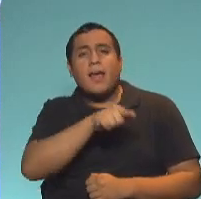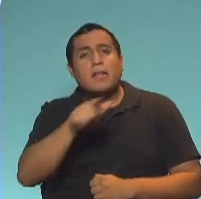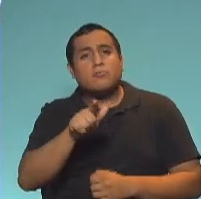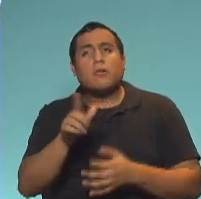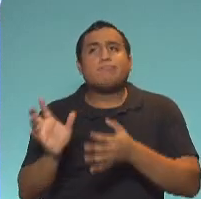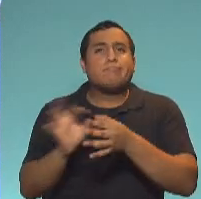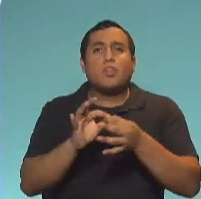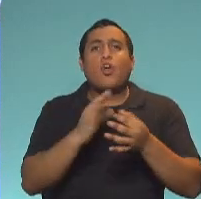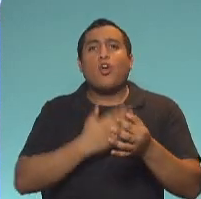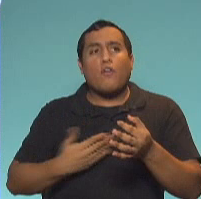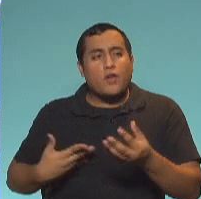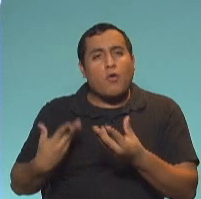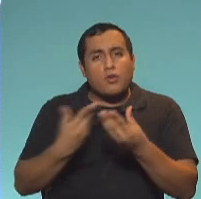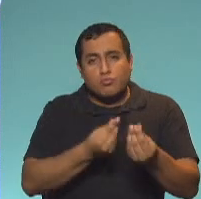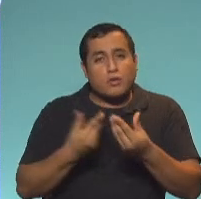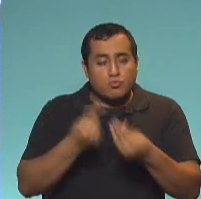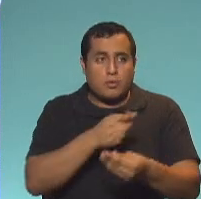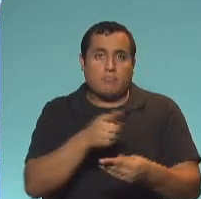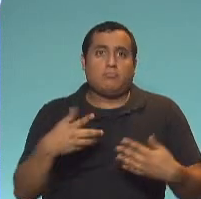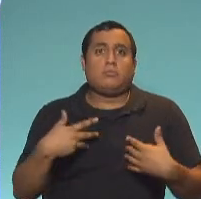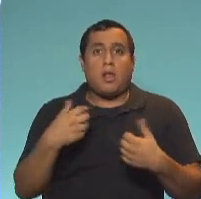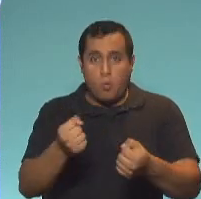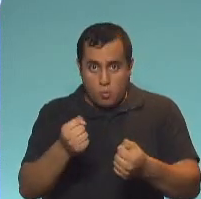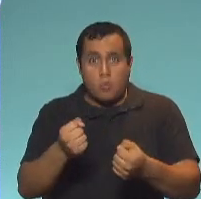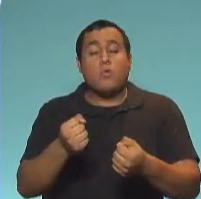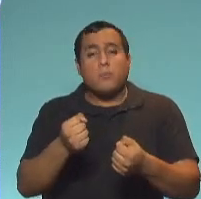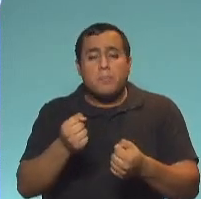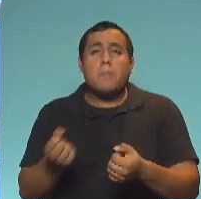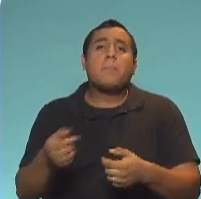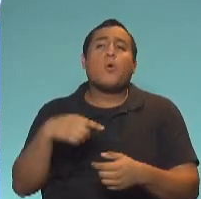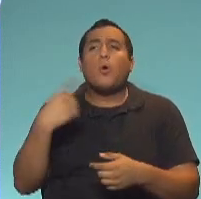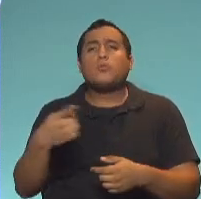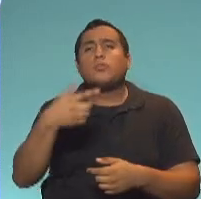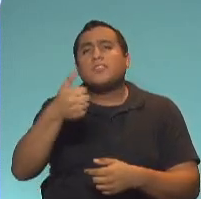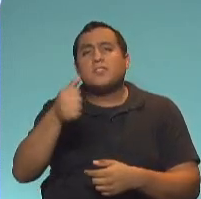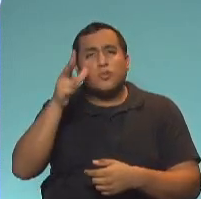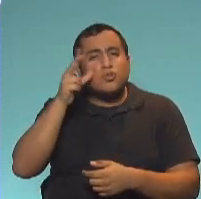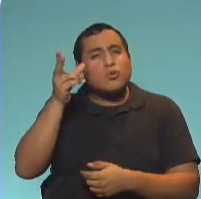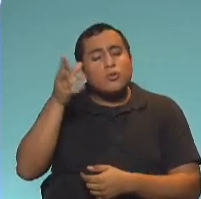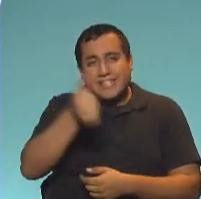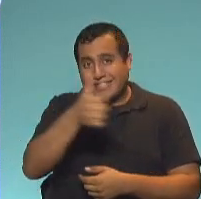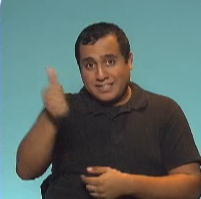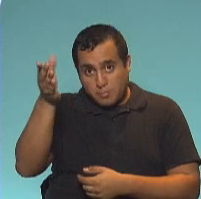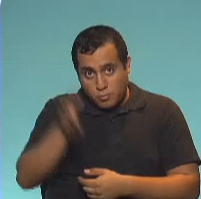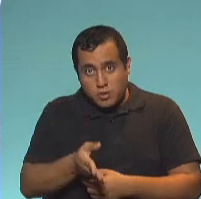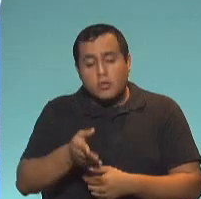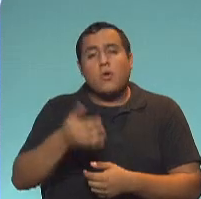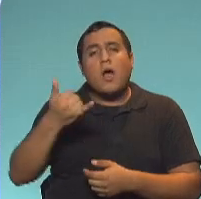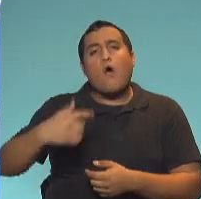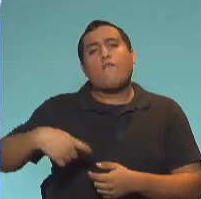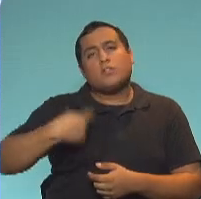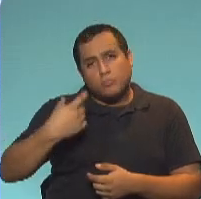exclusiva en salud por parte de nuestro estado y el 66 por ciento por sobre esta cobertura estatal